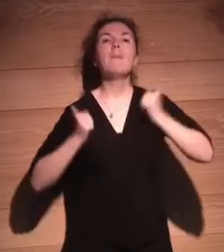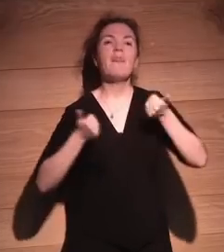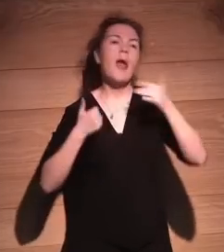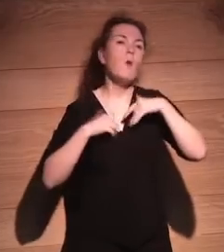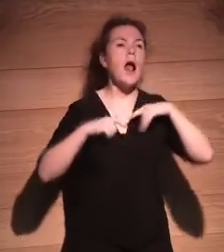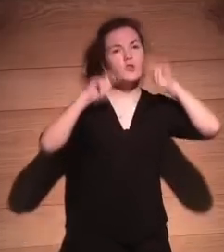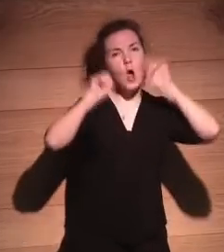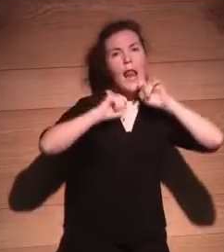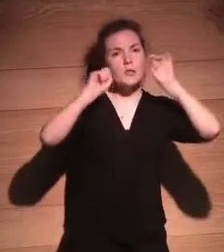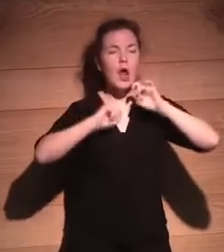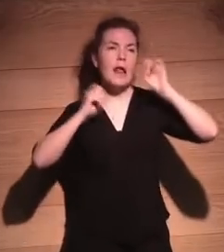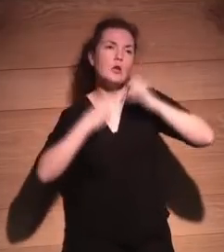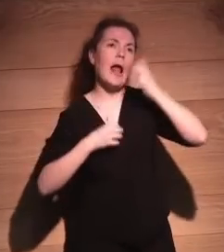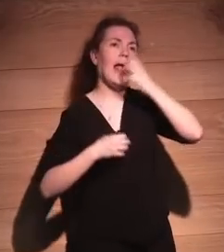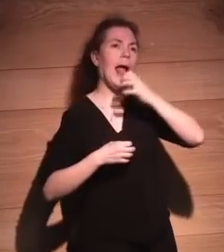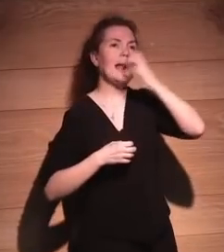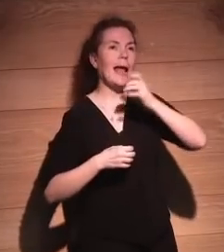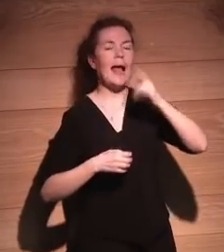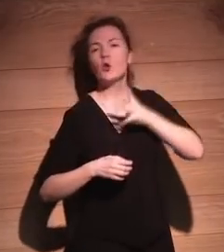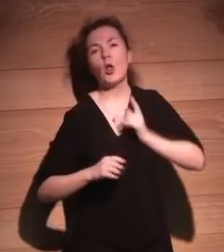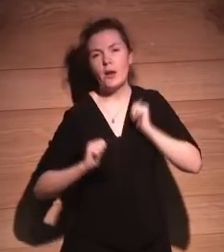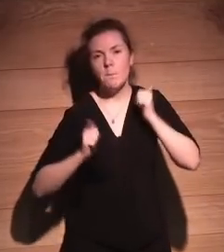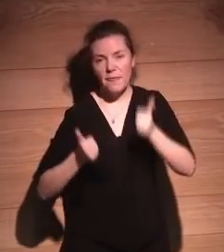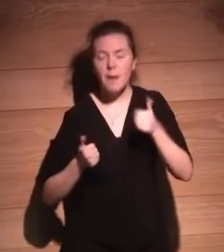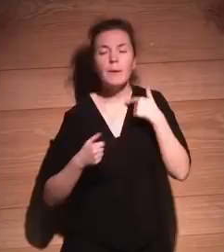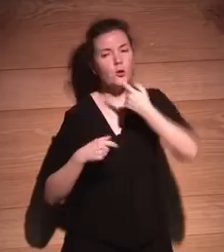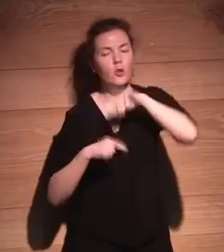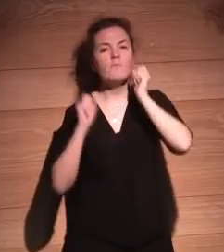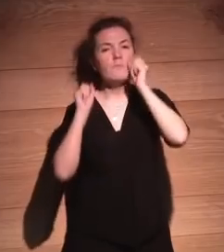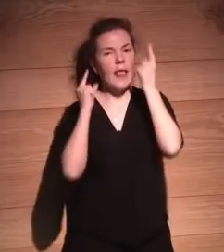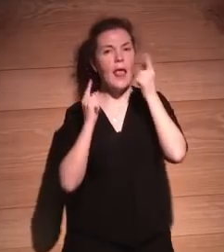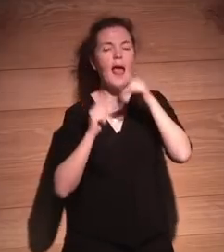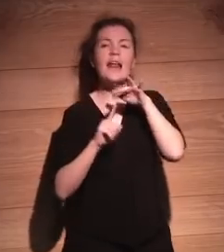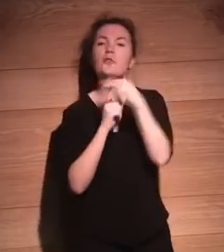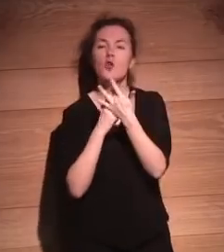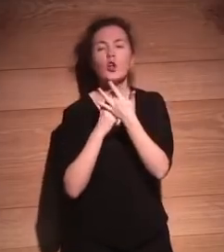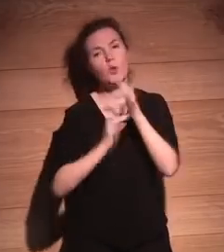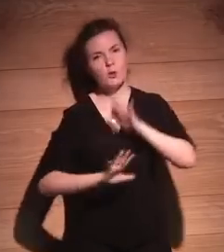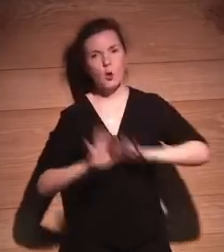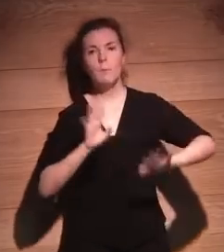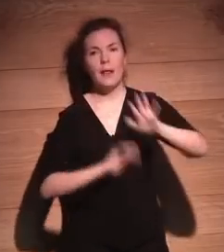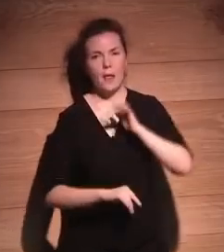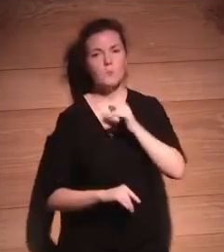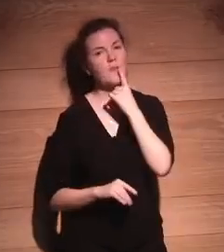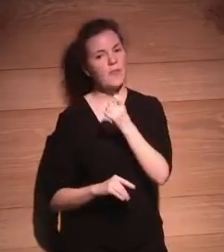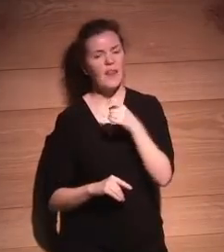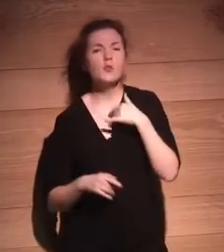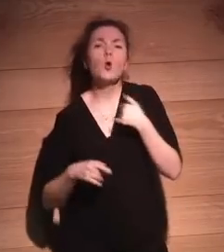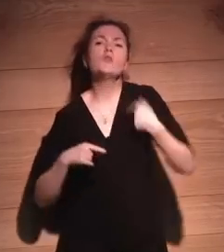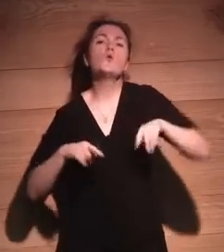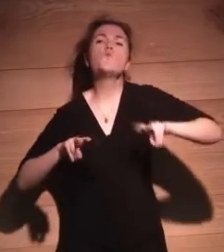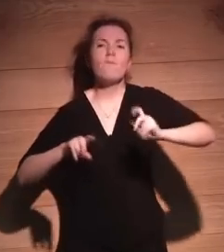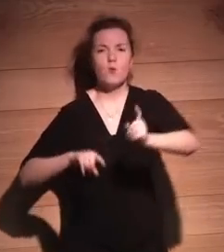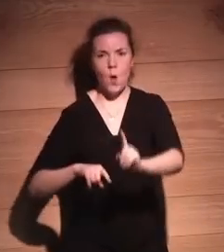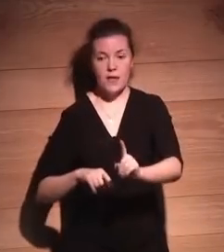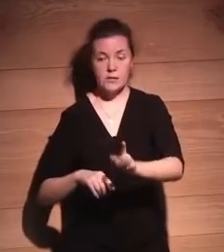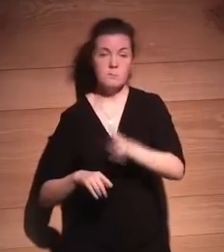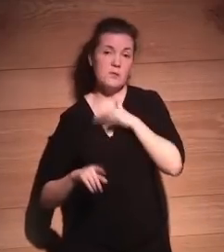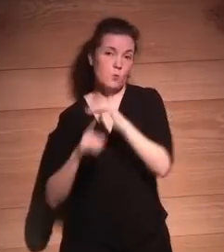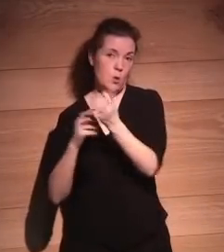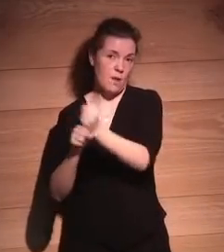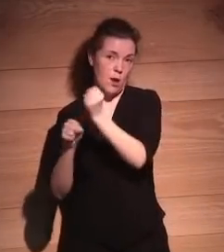todos conscientes de que el entorno es un entorno complicado, es un entorno difícil, esto no es algo nuevo. Concretamente nuestro